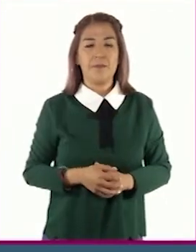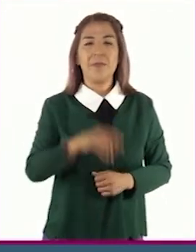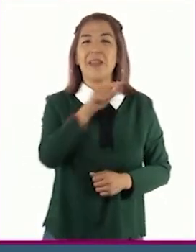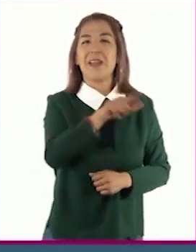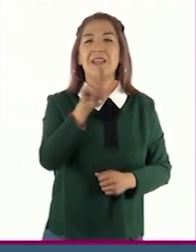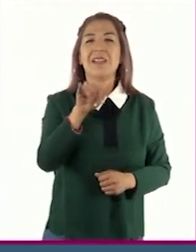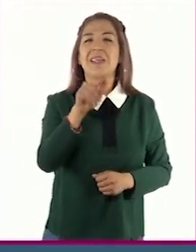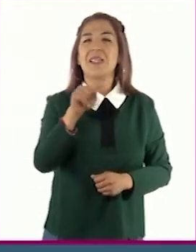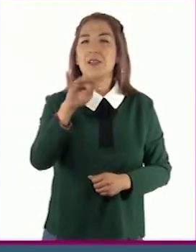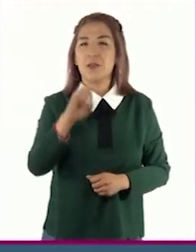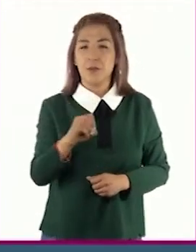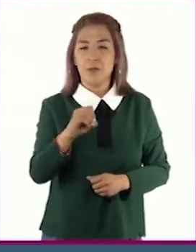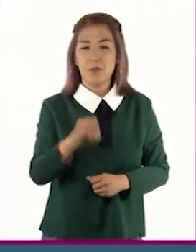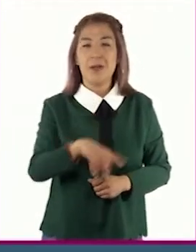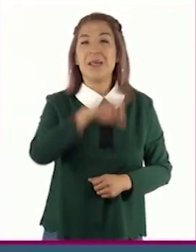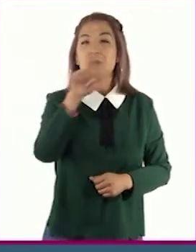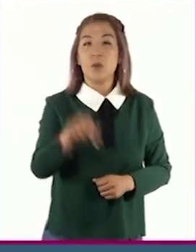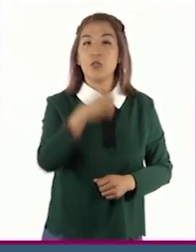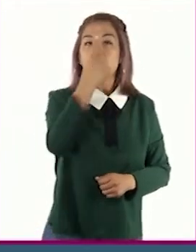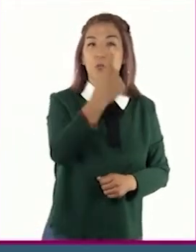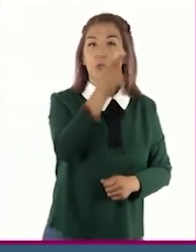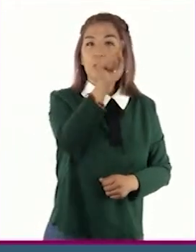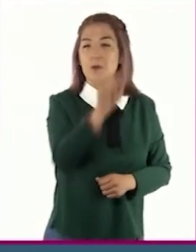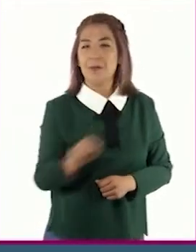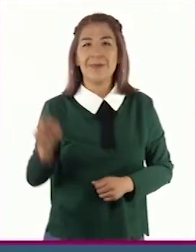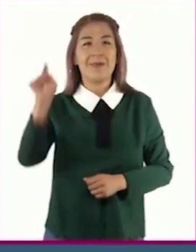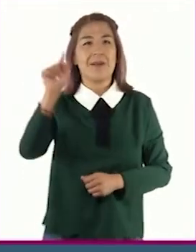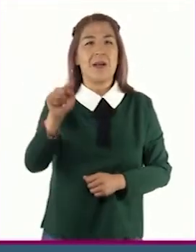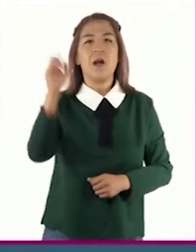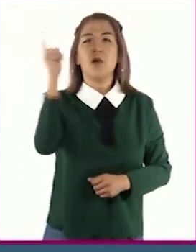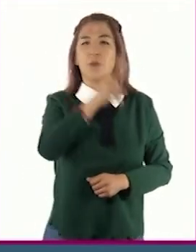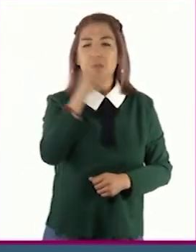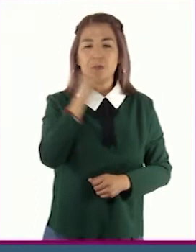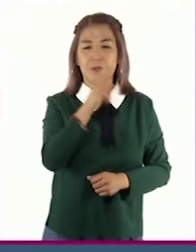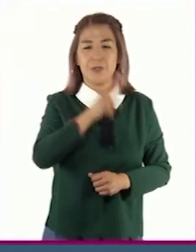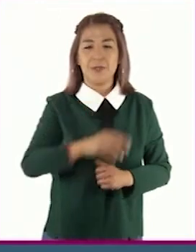litio y el 1 del litio